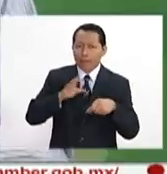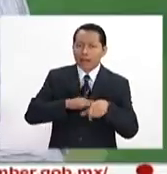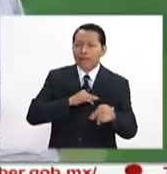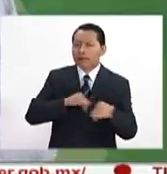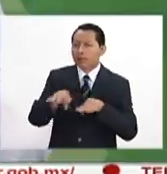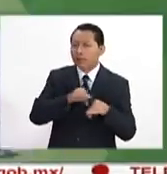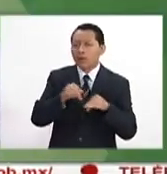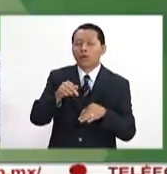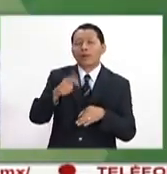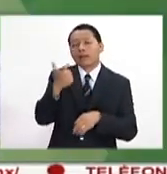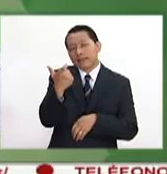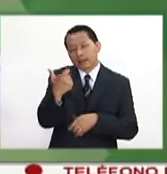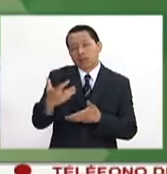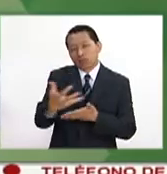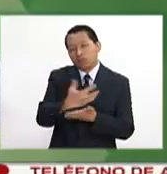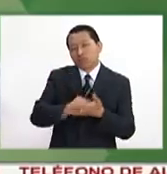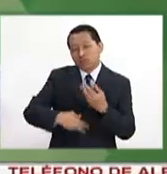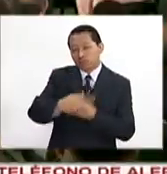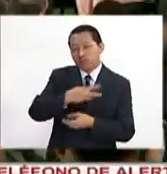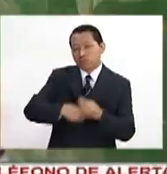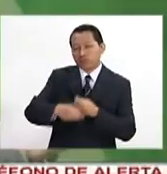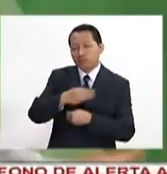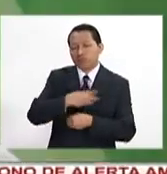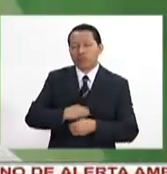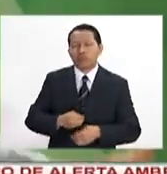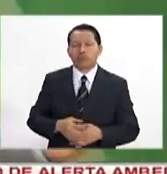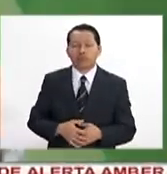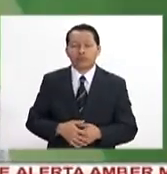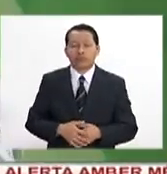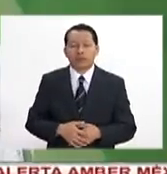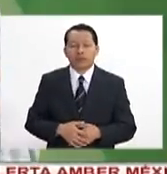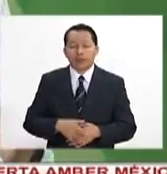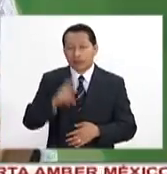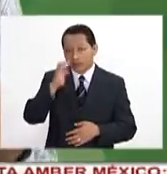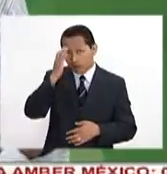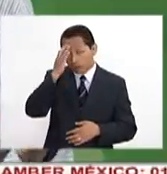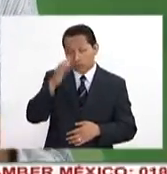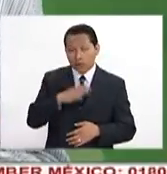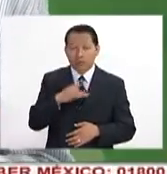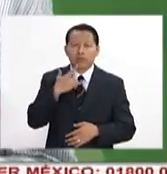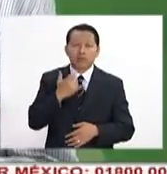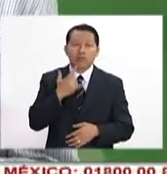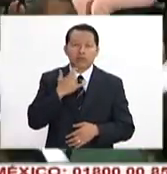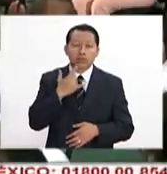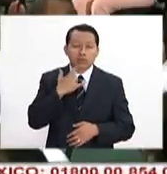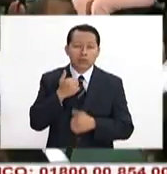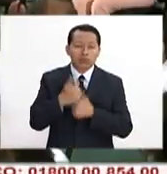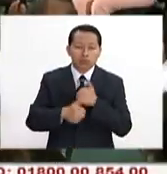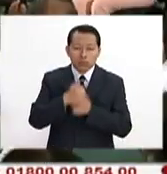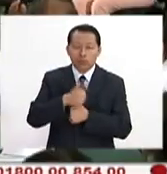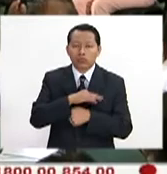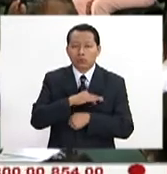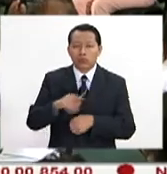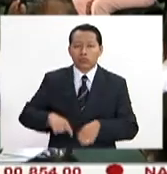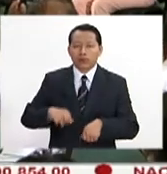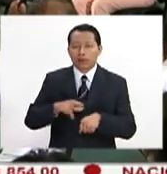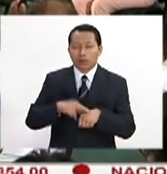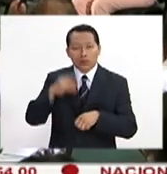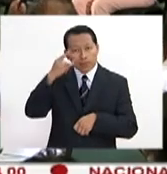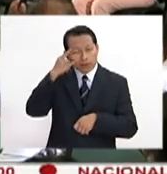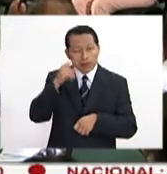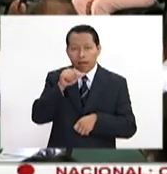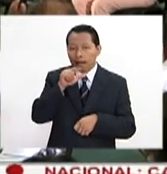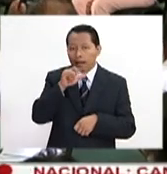riqueza económica a este gran estado de Campeche. Reconoció la tenacidad y la perseverancia del gobernador de